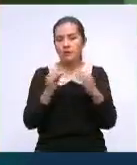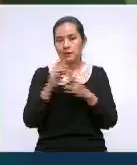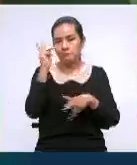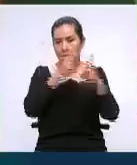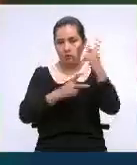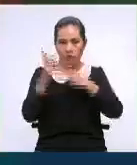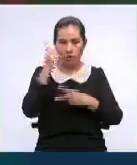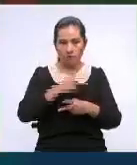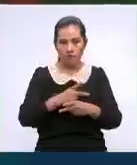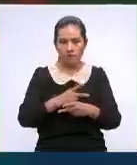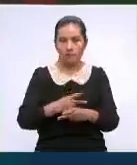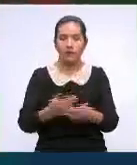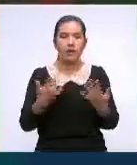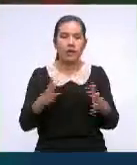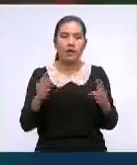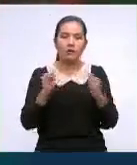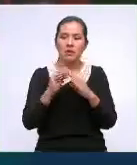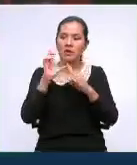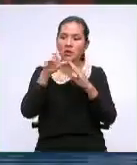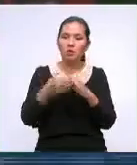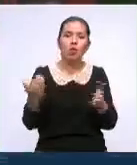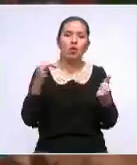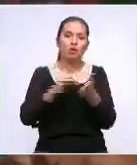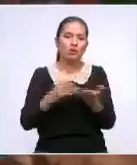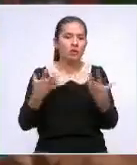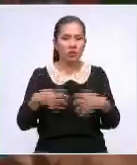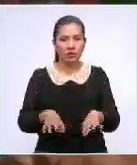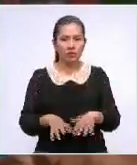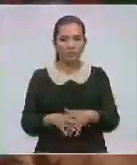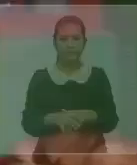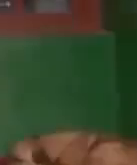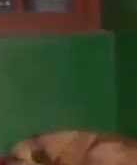y que se vuelven a estrellar contra nosotros.